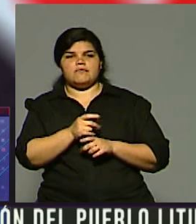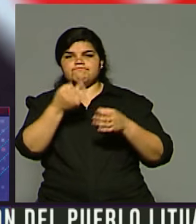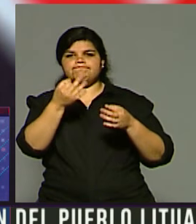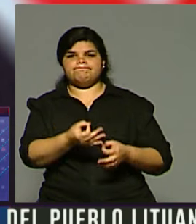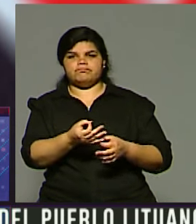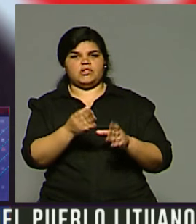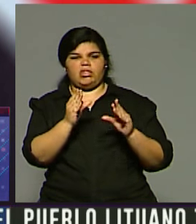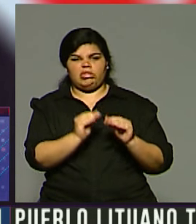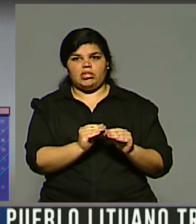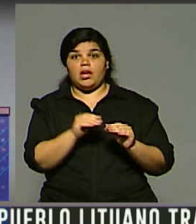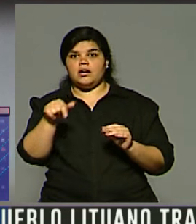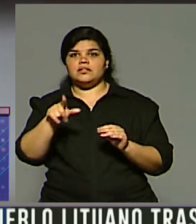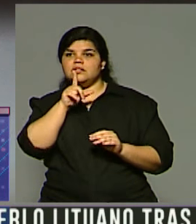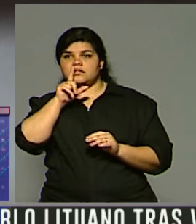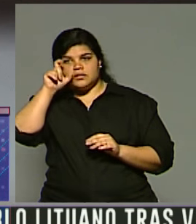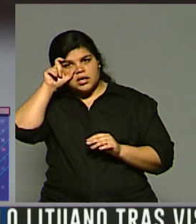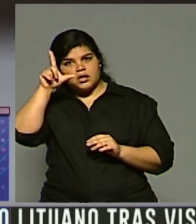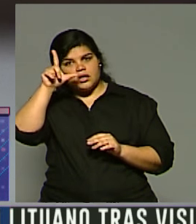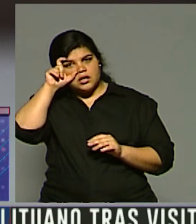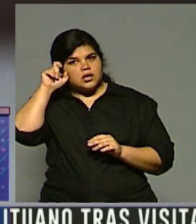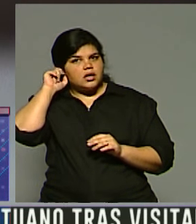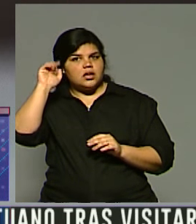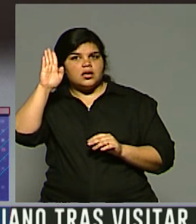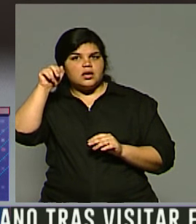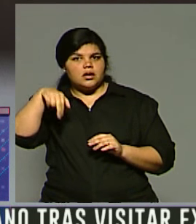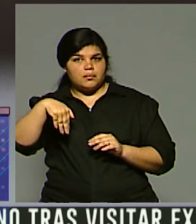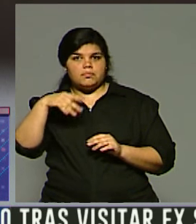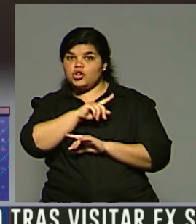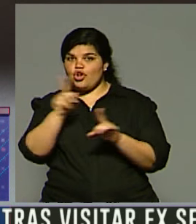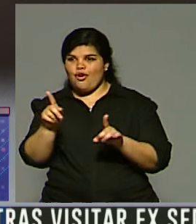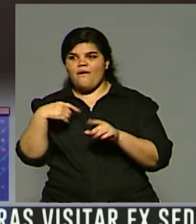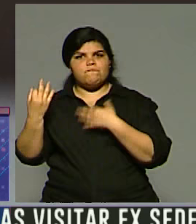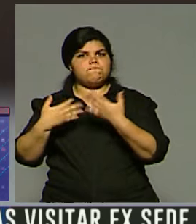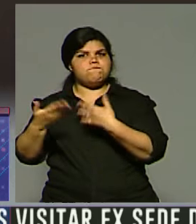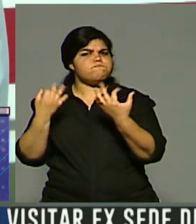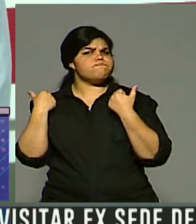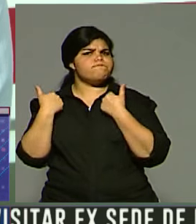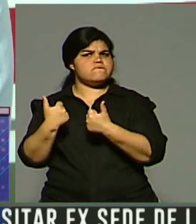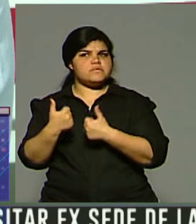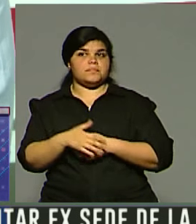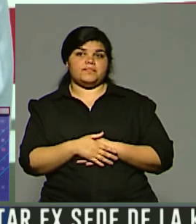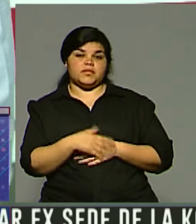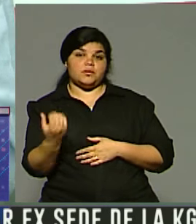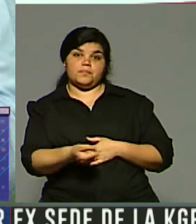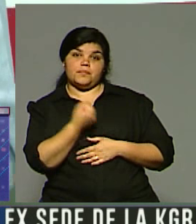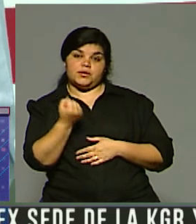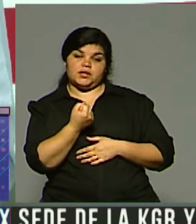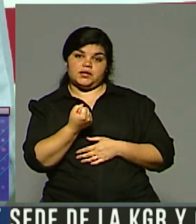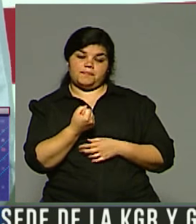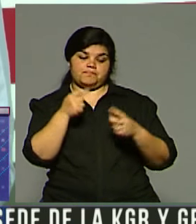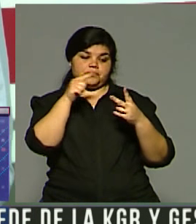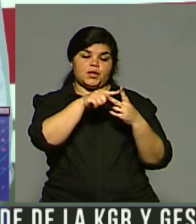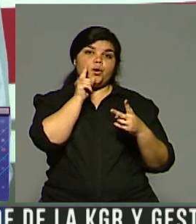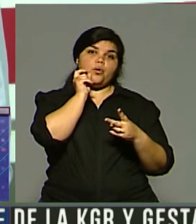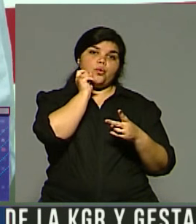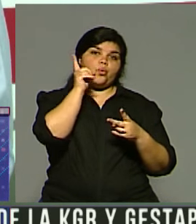Telegram no. O sea, en Telegram lo puedes mandar tal cual o querés reducirlo, lo reducís. Va o sea revés. Que el primer consejo sería tener una segunda opción, digamos, en cuanto